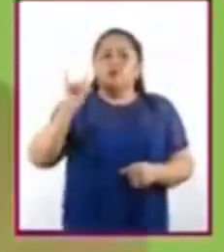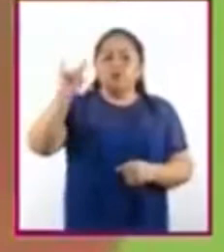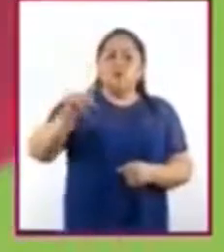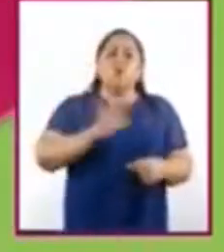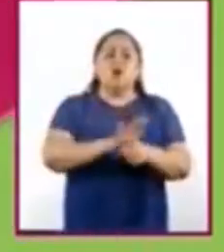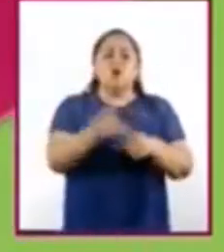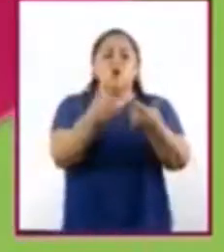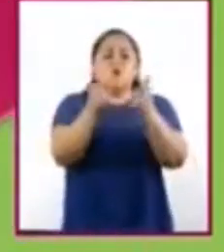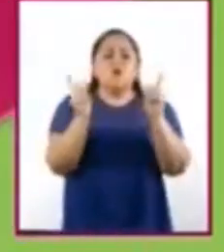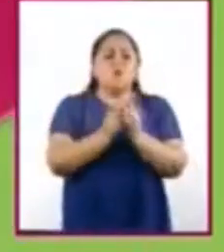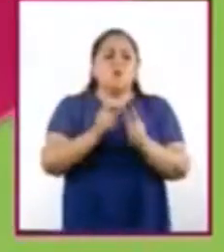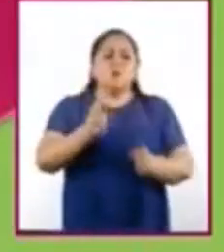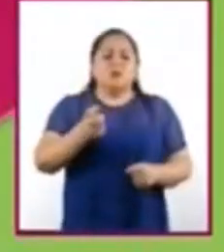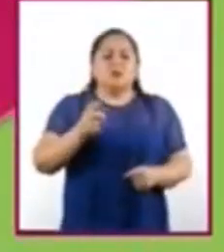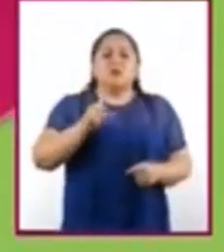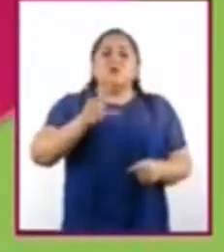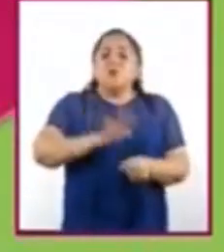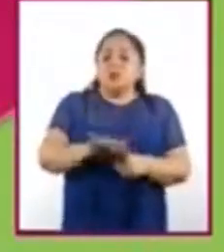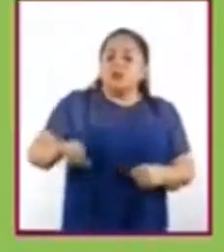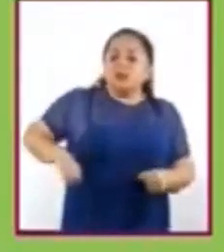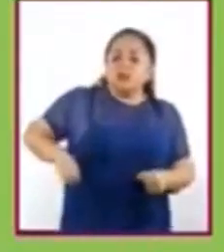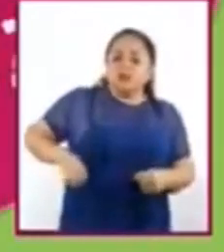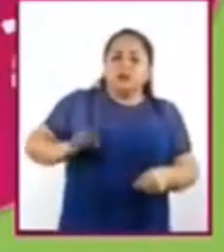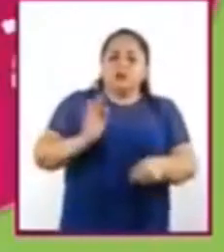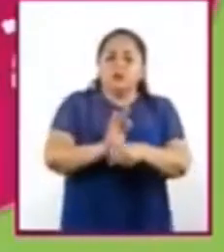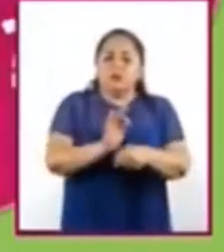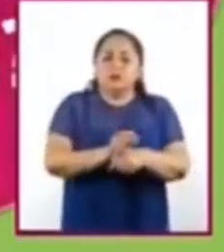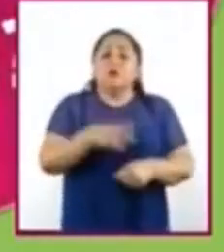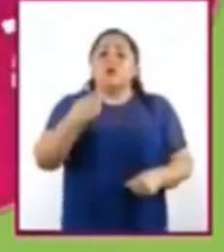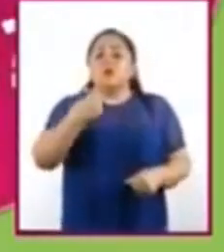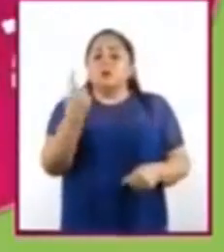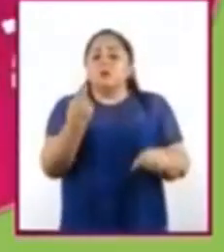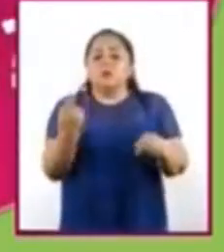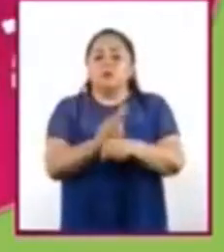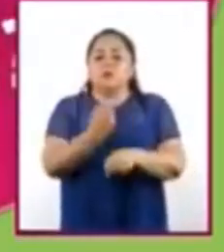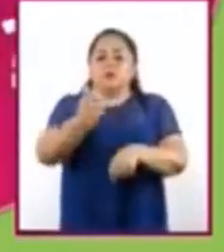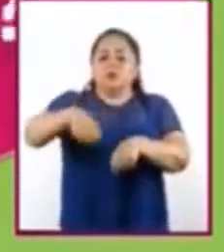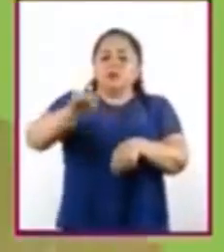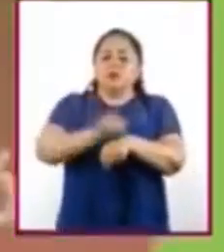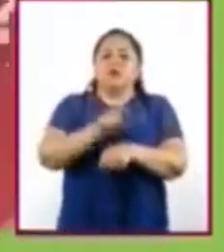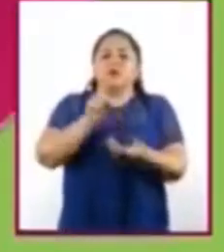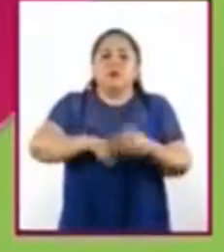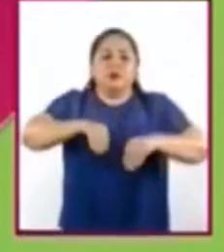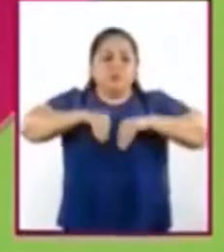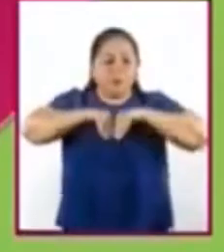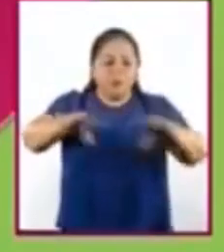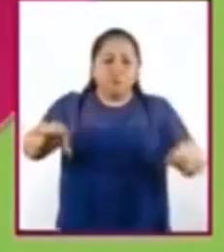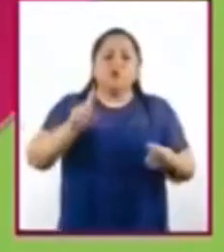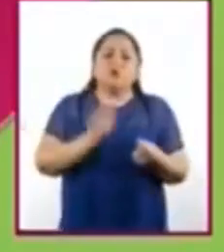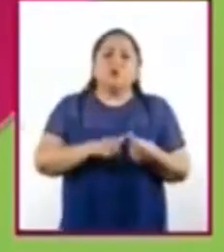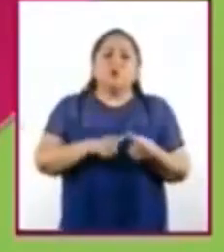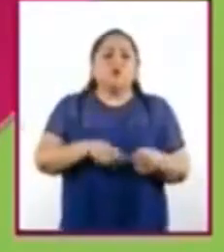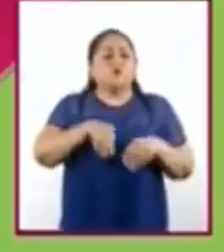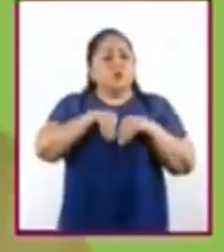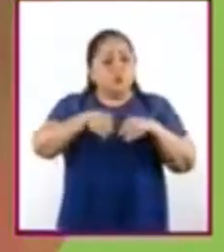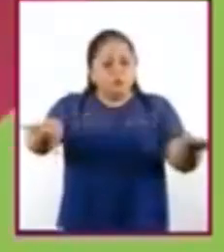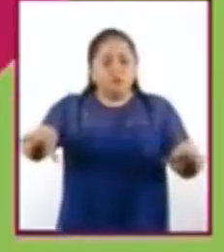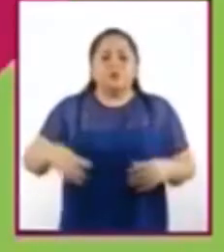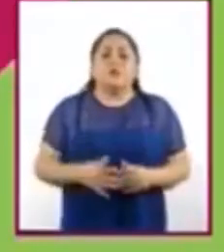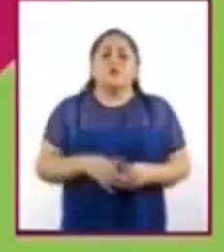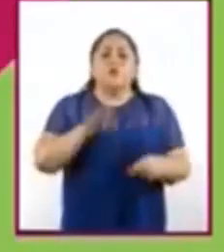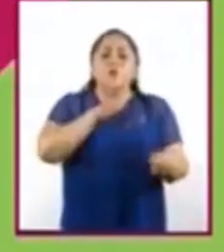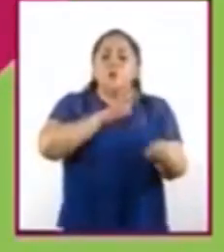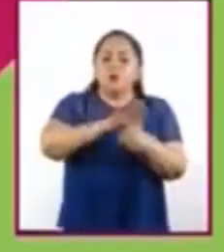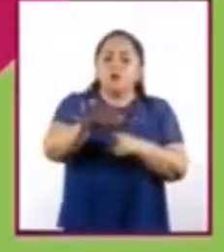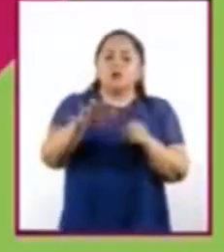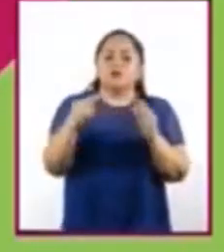grupos pertenecía? ¿Qué intereses defendía? ¿Qué ocurría en la semana en que fue publicada? ¿Dónde se publicó? ¿Cuáles